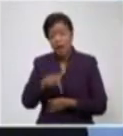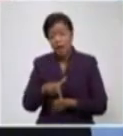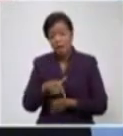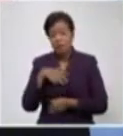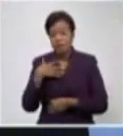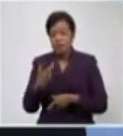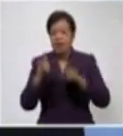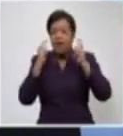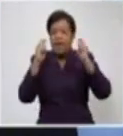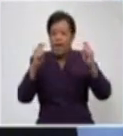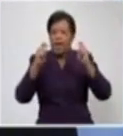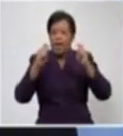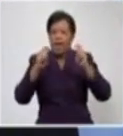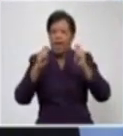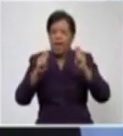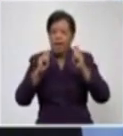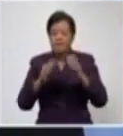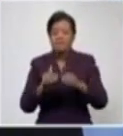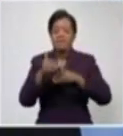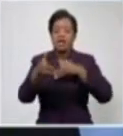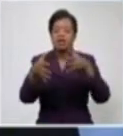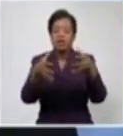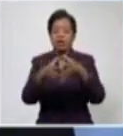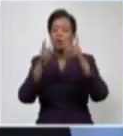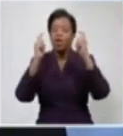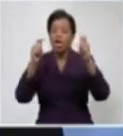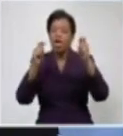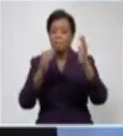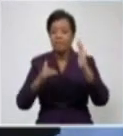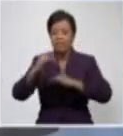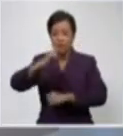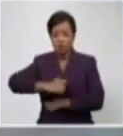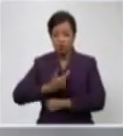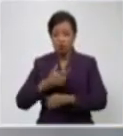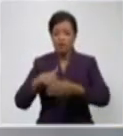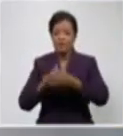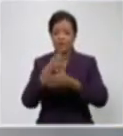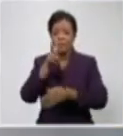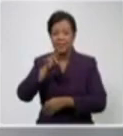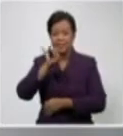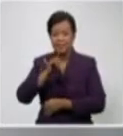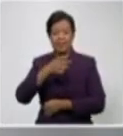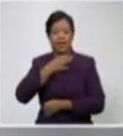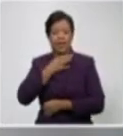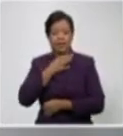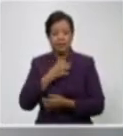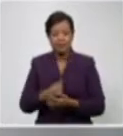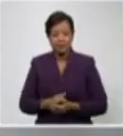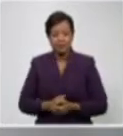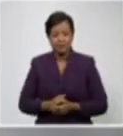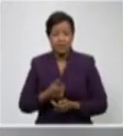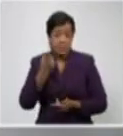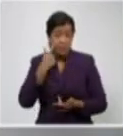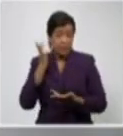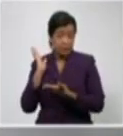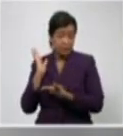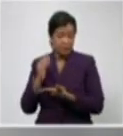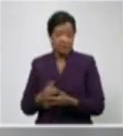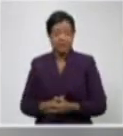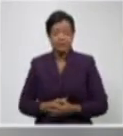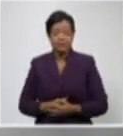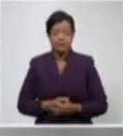provocación frente al Ministerio de Cultura el 27 de enero. Aquí la pueden ver.